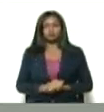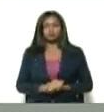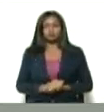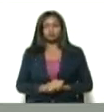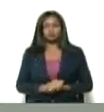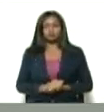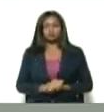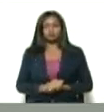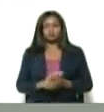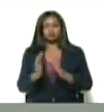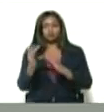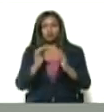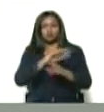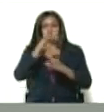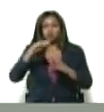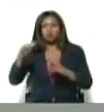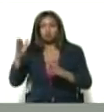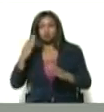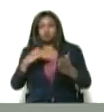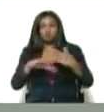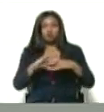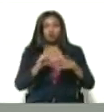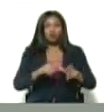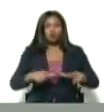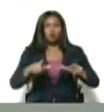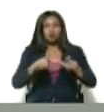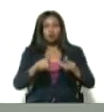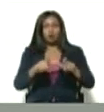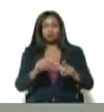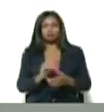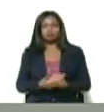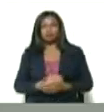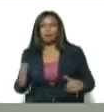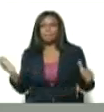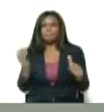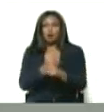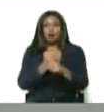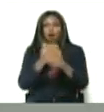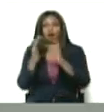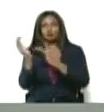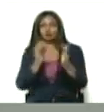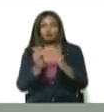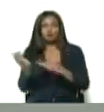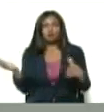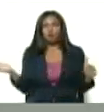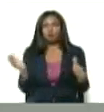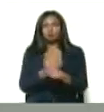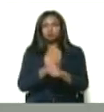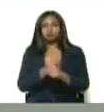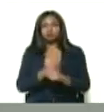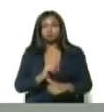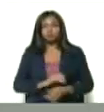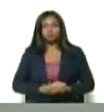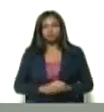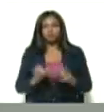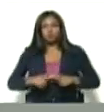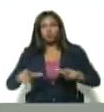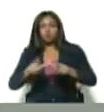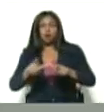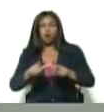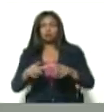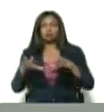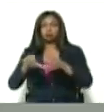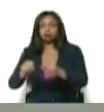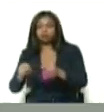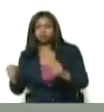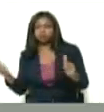en los campos fuera de Jerusalén, es capturado, lo capturan las tropas del imperio y